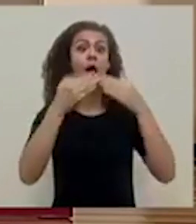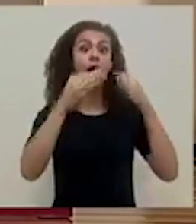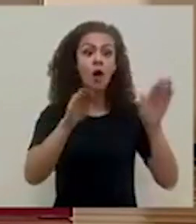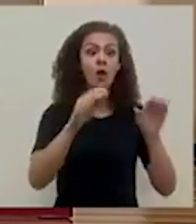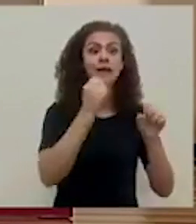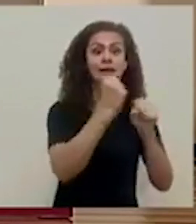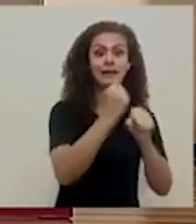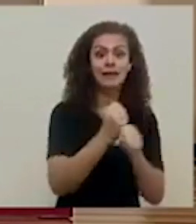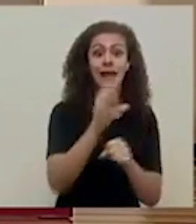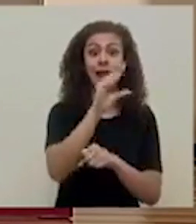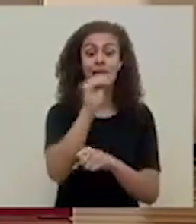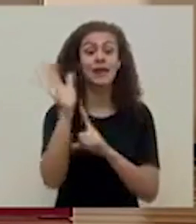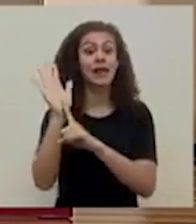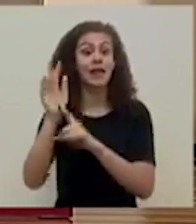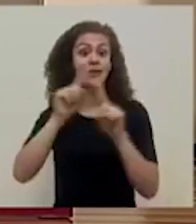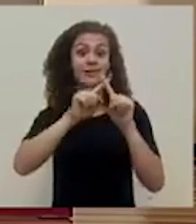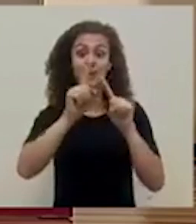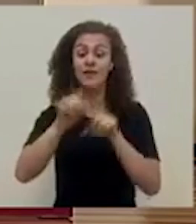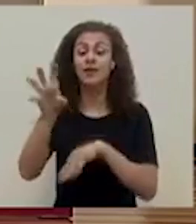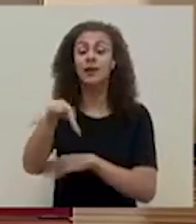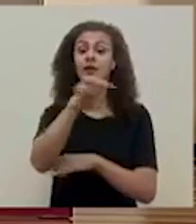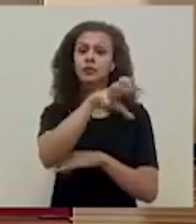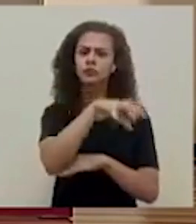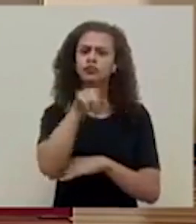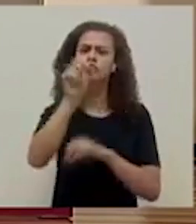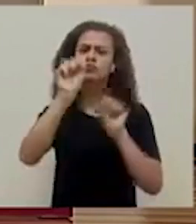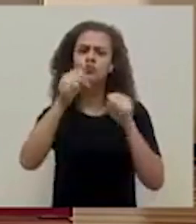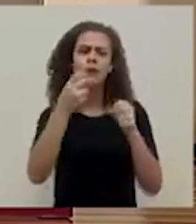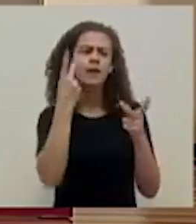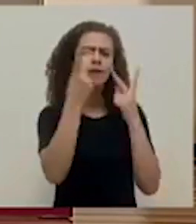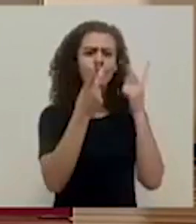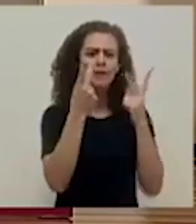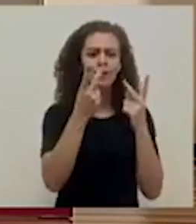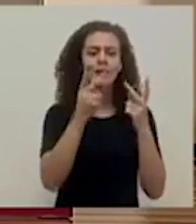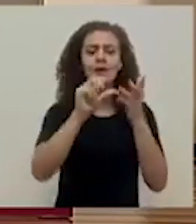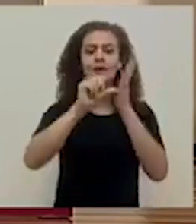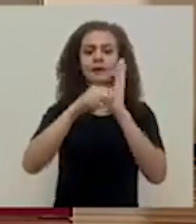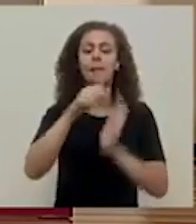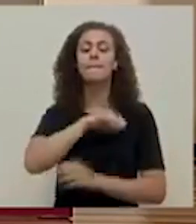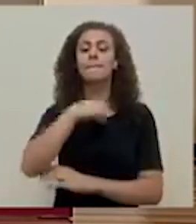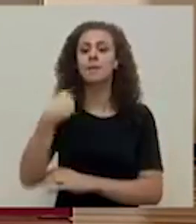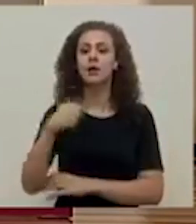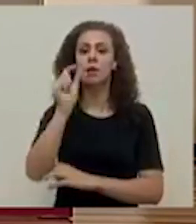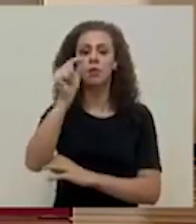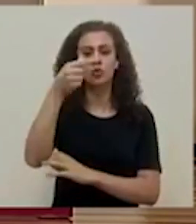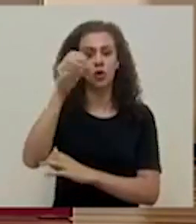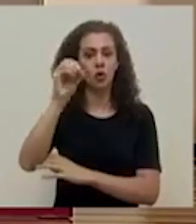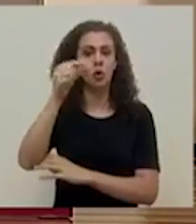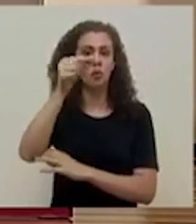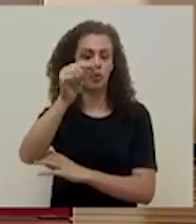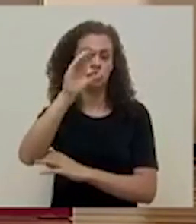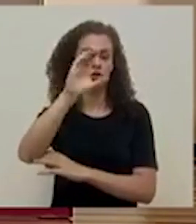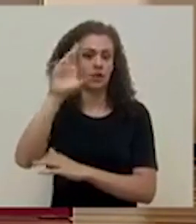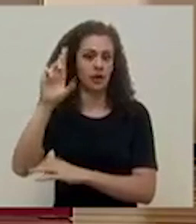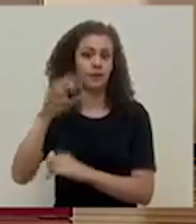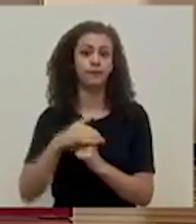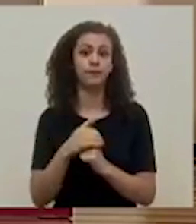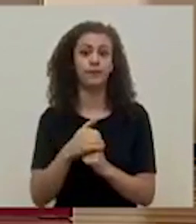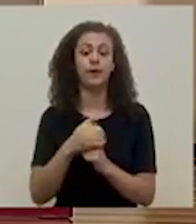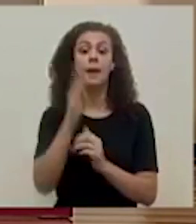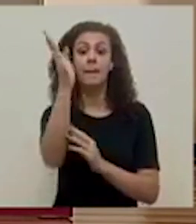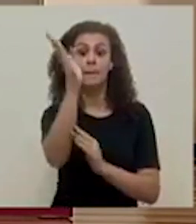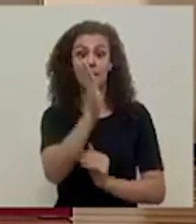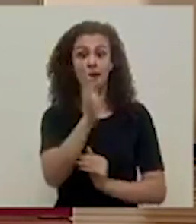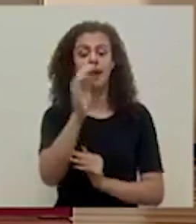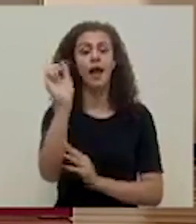operación y alertas en los distintos cantones puede visitar el sitio presidencia.go.cr barra